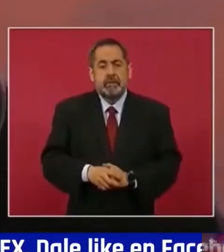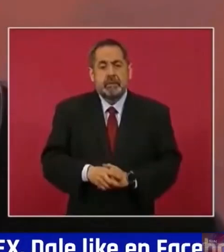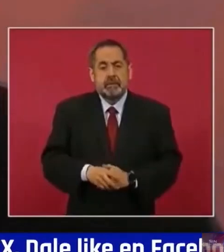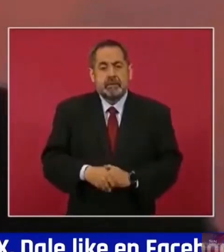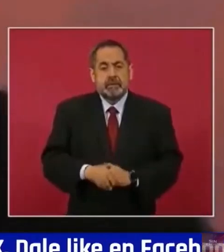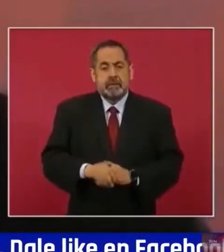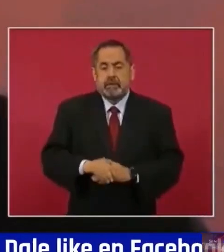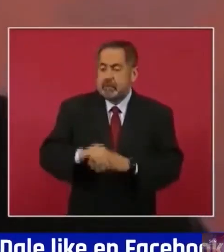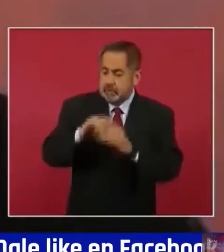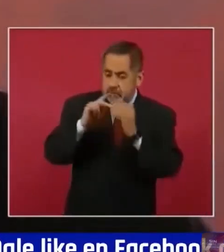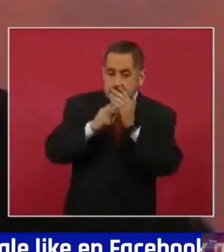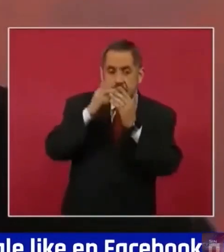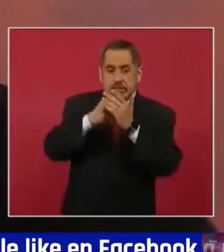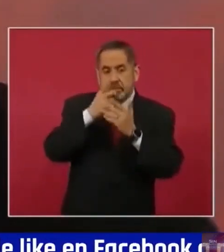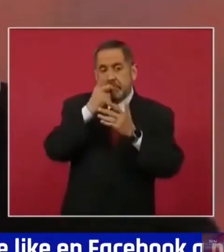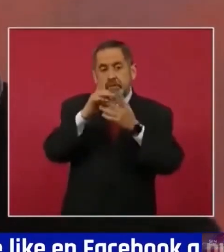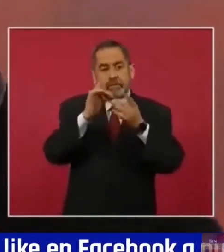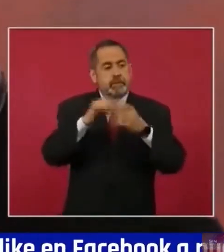Lo repito,